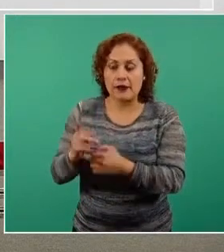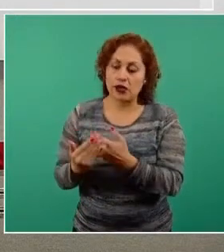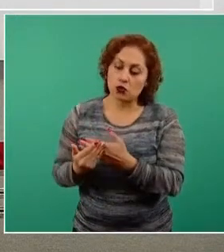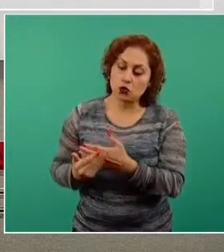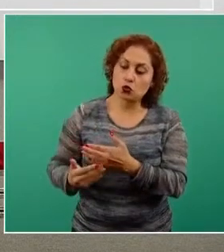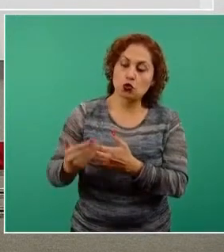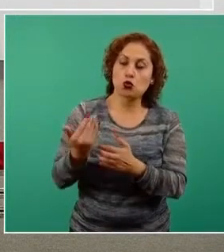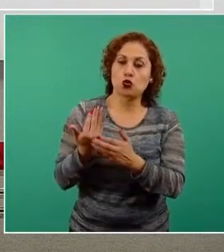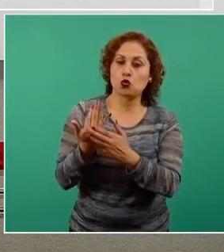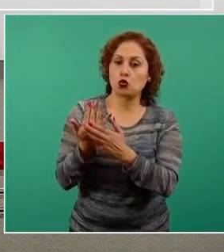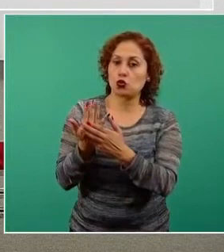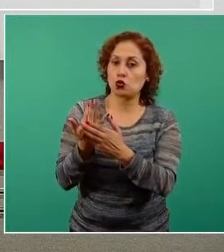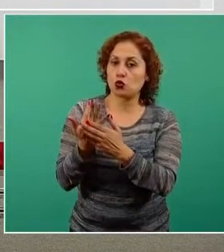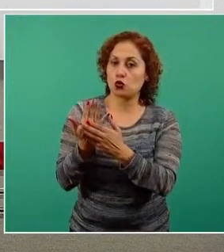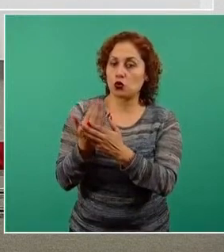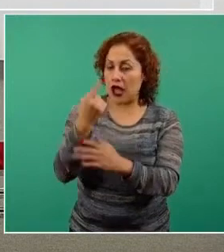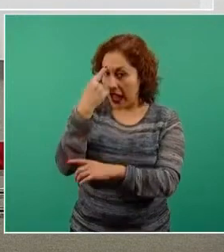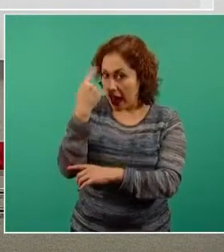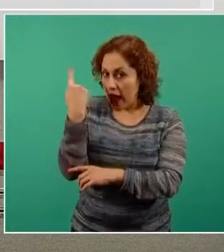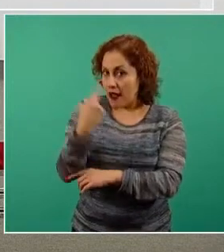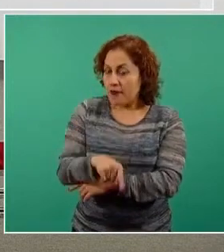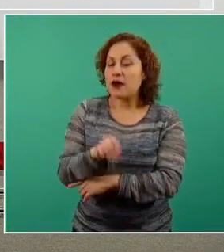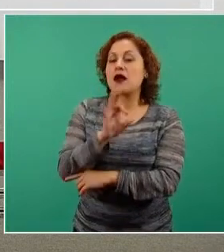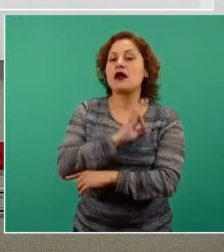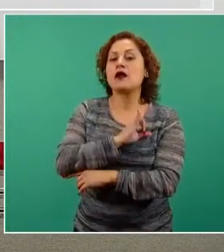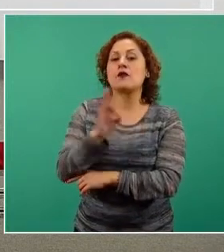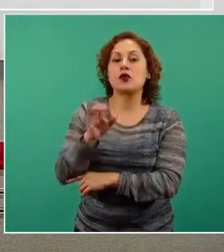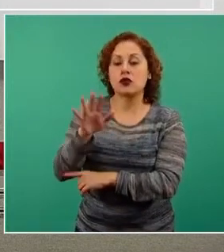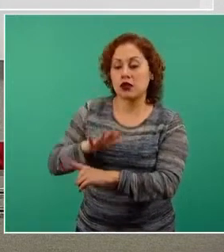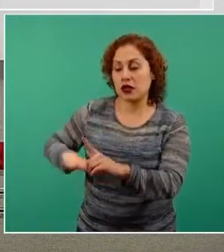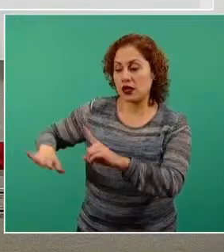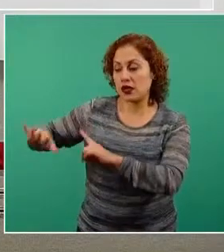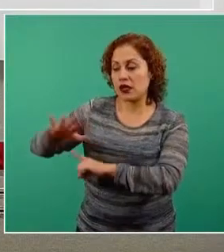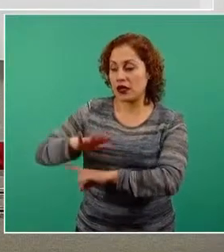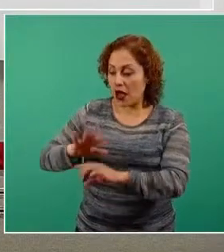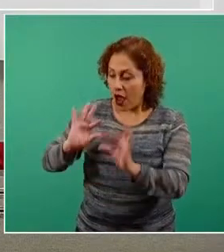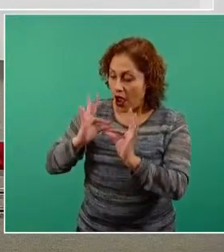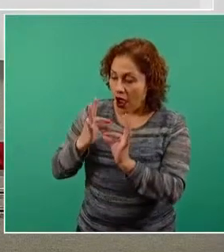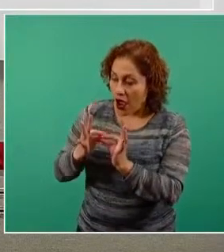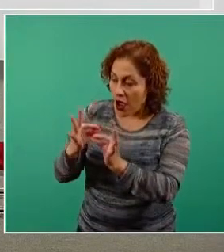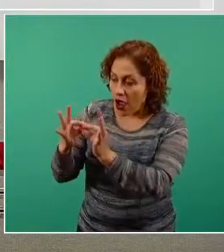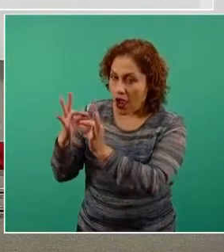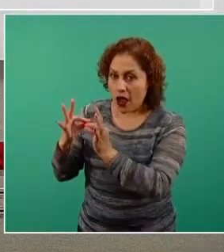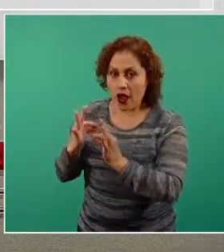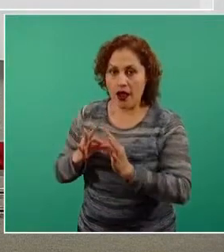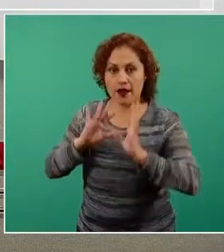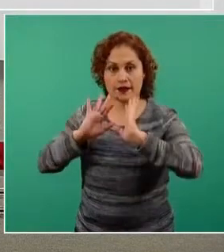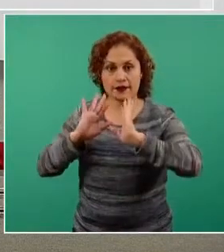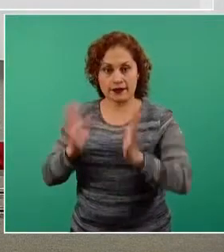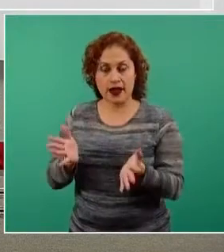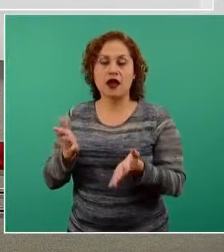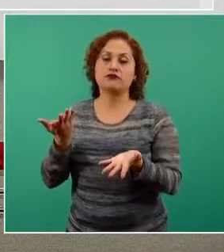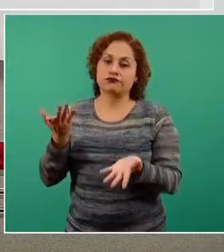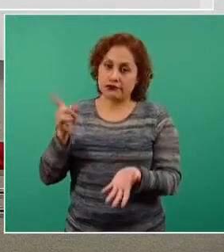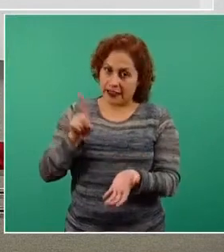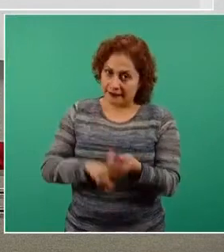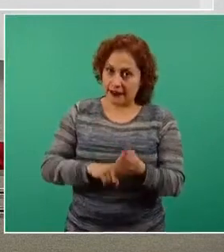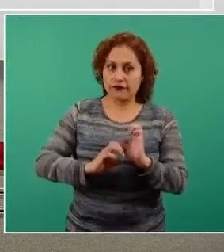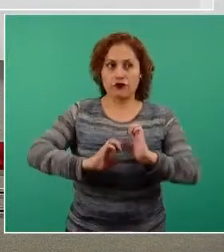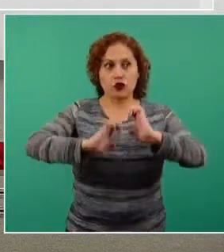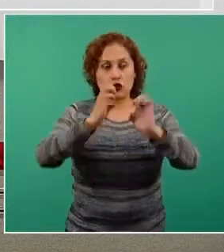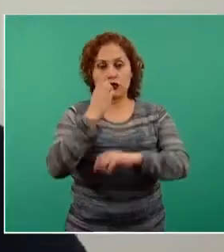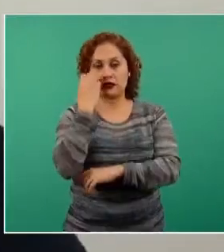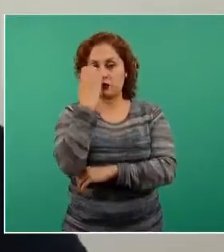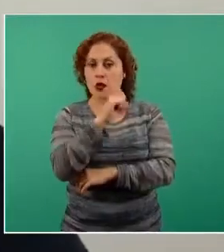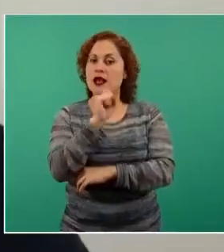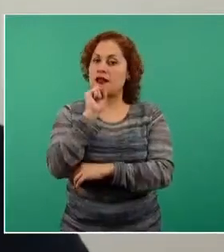y además se tienen que dar también todas las condiciones de seguridad que en su momento tienen que tener los planteles